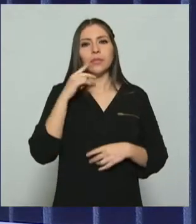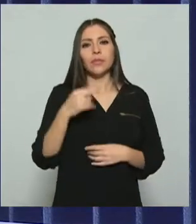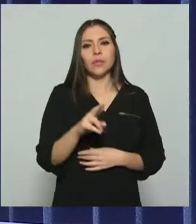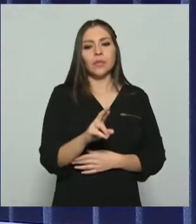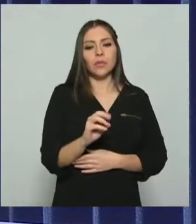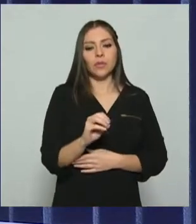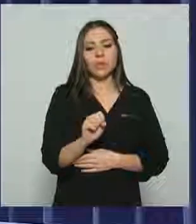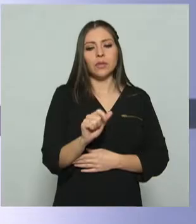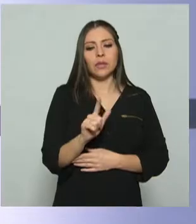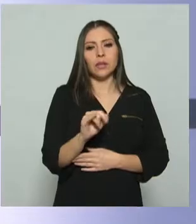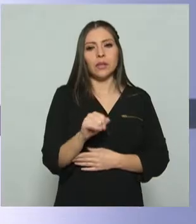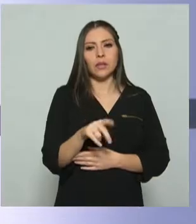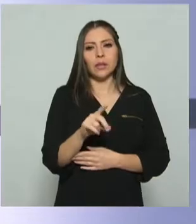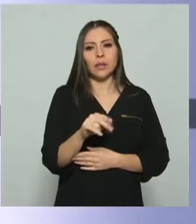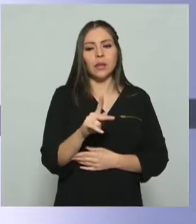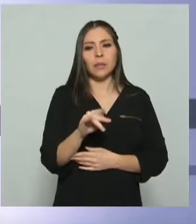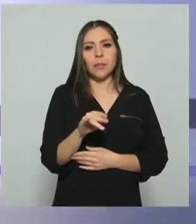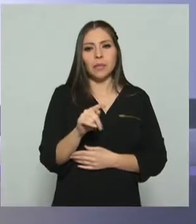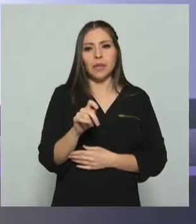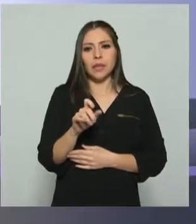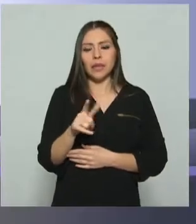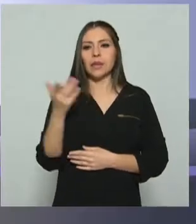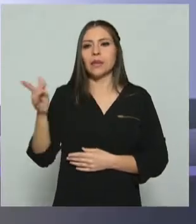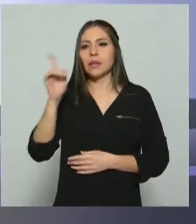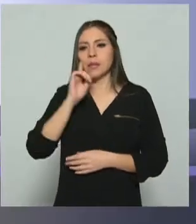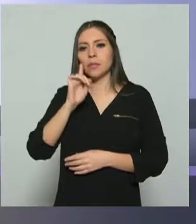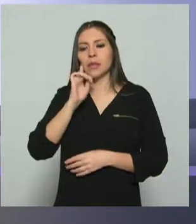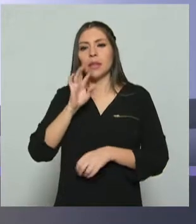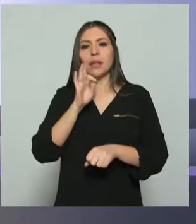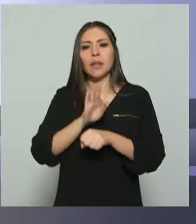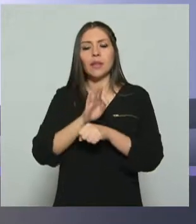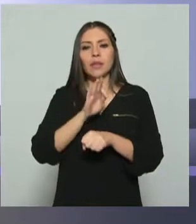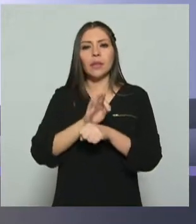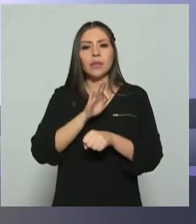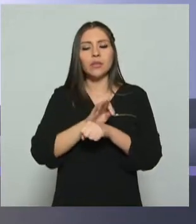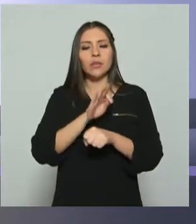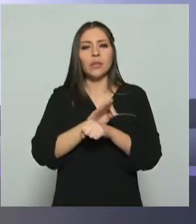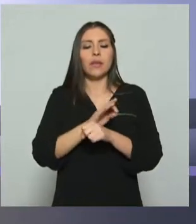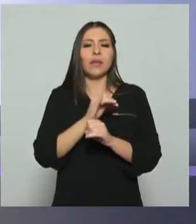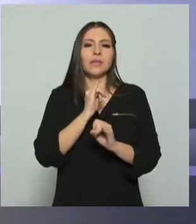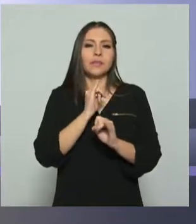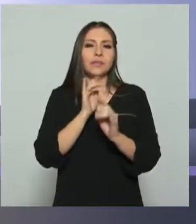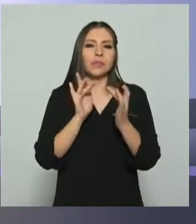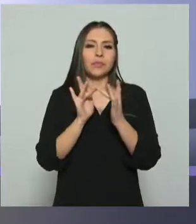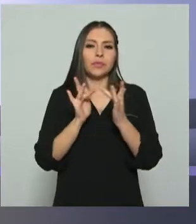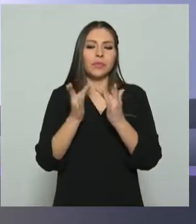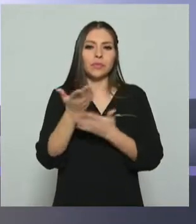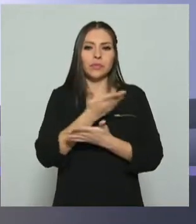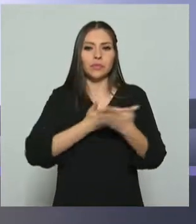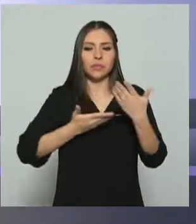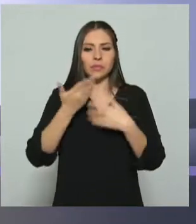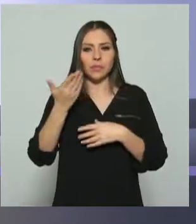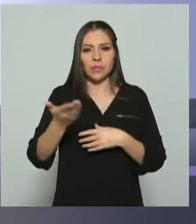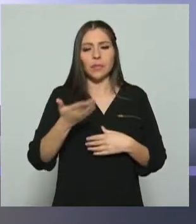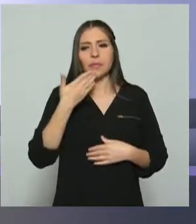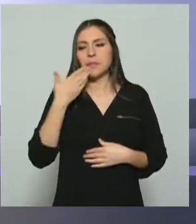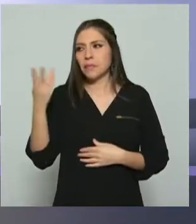Penélope Pimentel, ella es vocera de Defensoras Digitales. Bienvenida. Muchas gracias, Mariana. Agradecemos una vez más